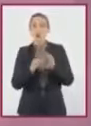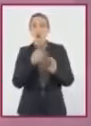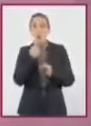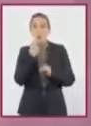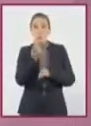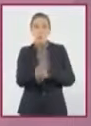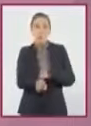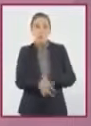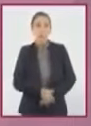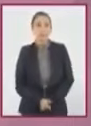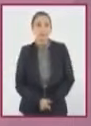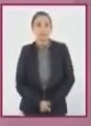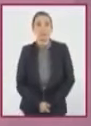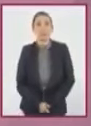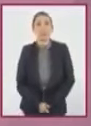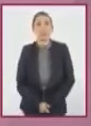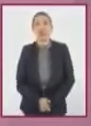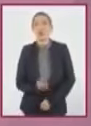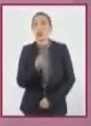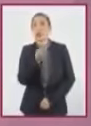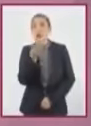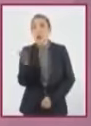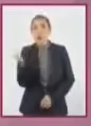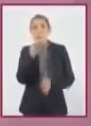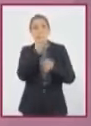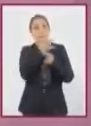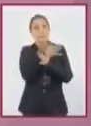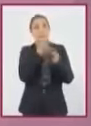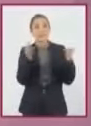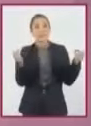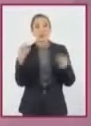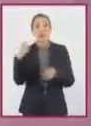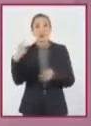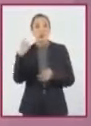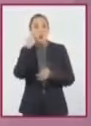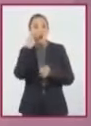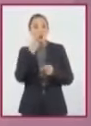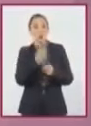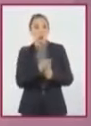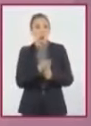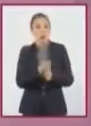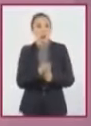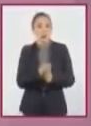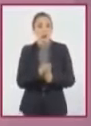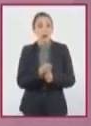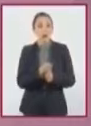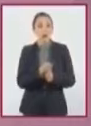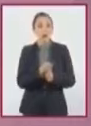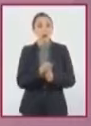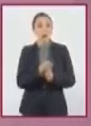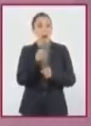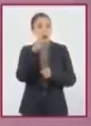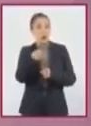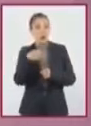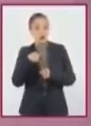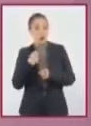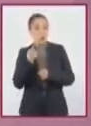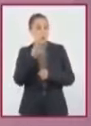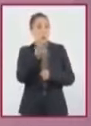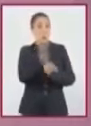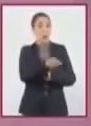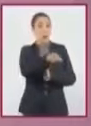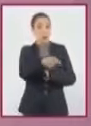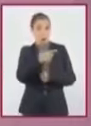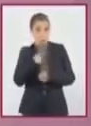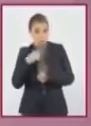estableciere, por cualquier manifiesta declaración de su voluntad, al uno sobre el otro y le